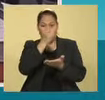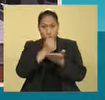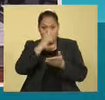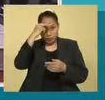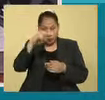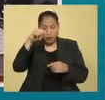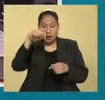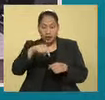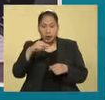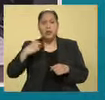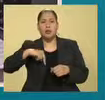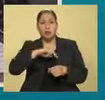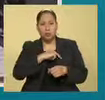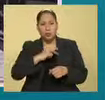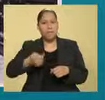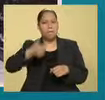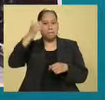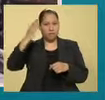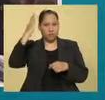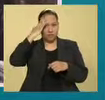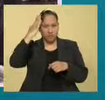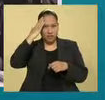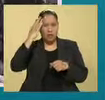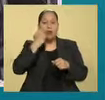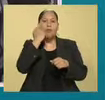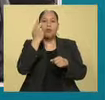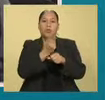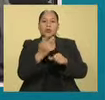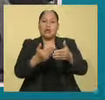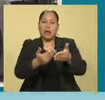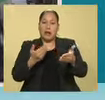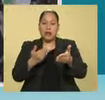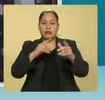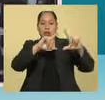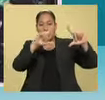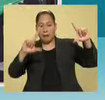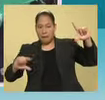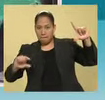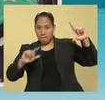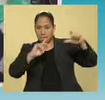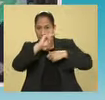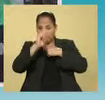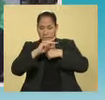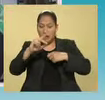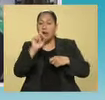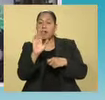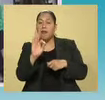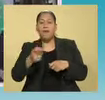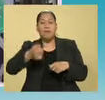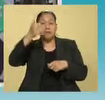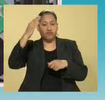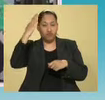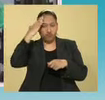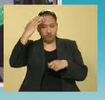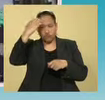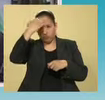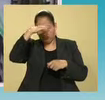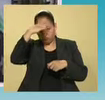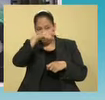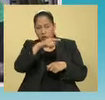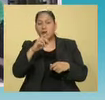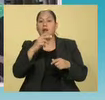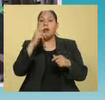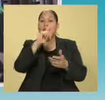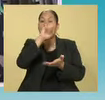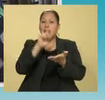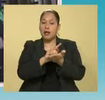hecho, nosotros fuimos pioneros en el tema de voluntad anticipada en el país. La ley surge en el 2008